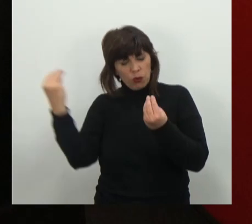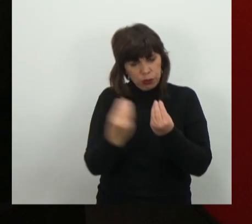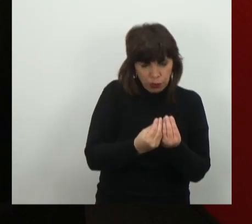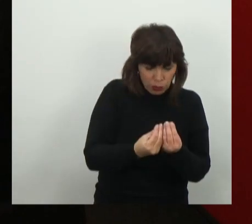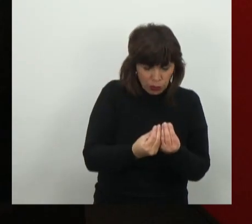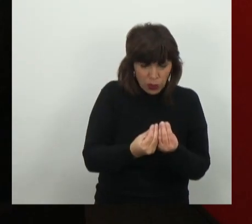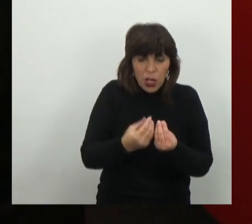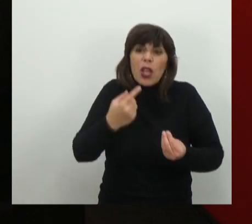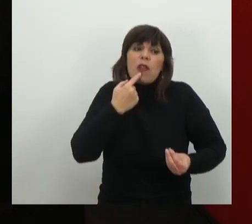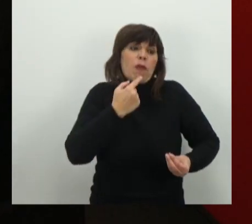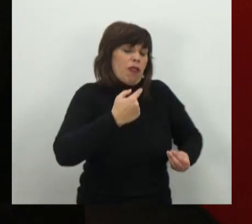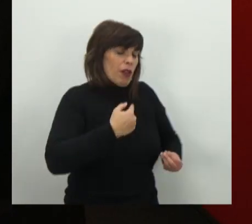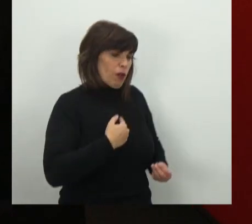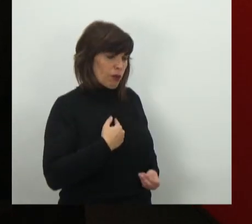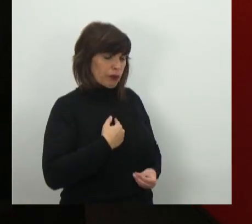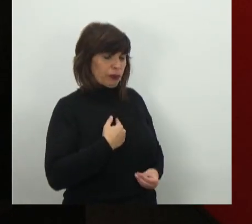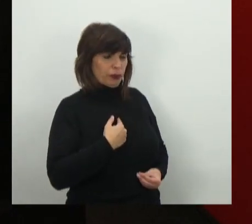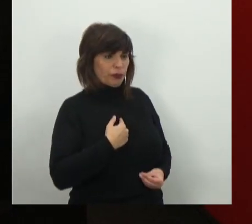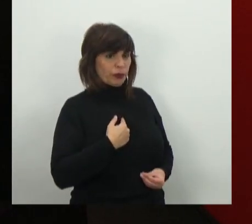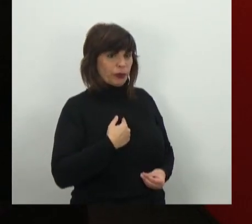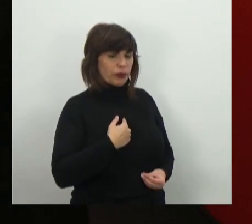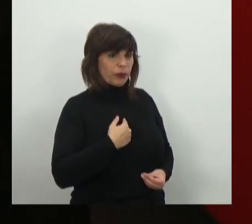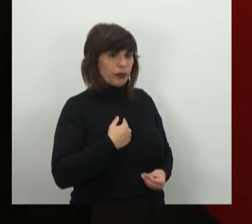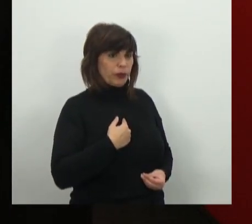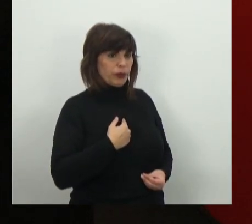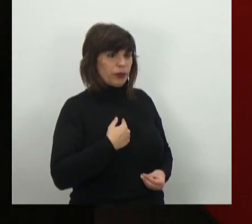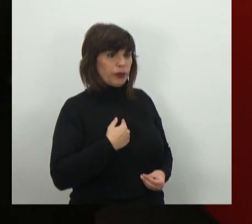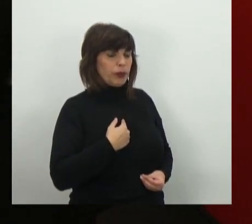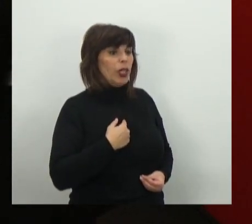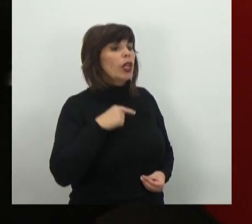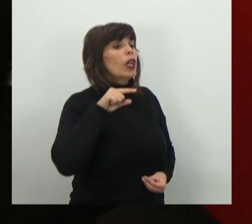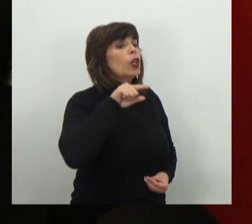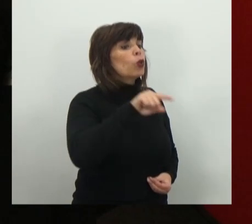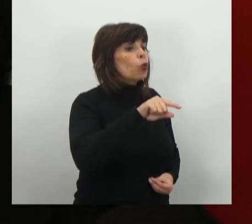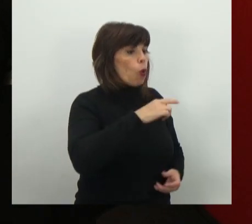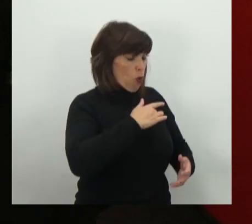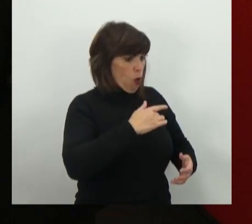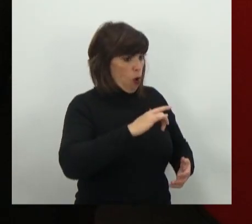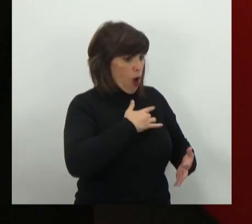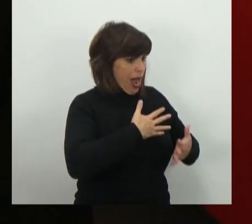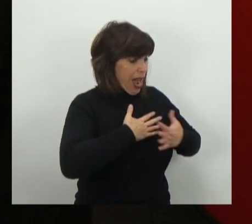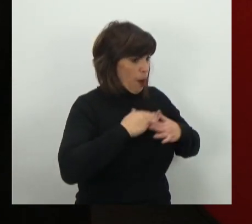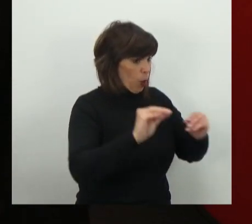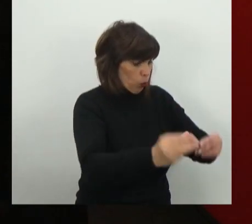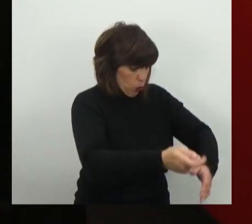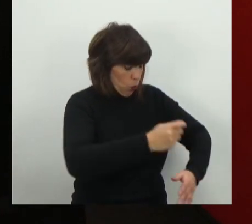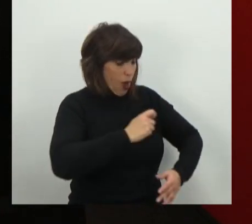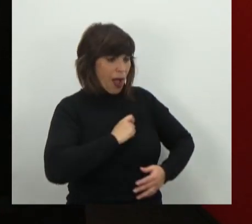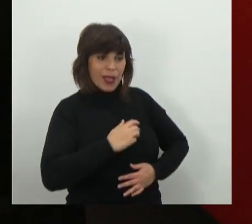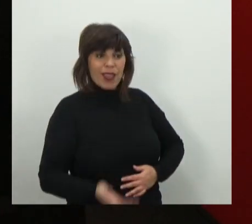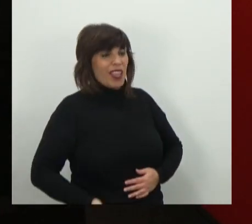y me dijo que no era importante mi amor a Dios, que lo importante era su amor a